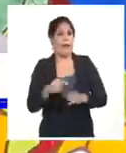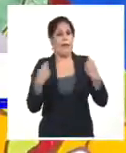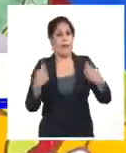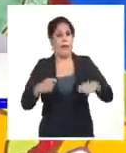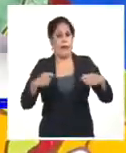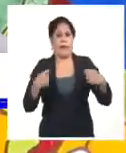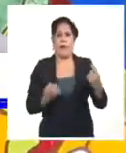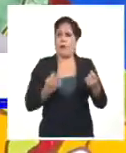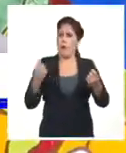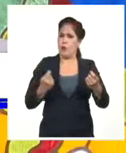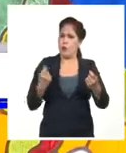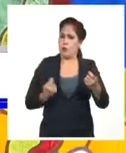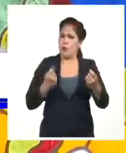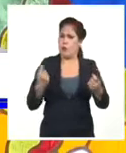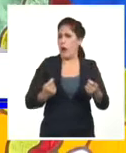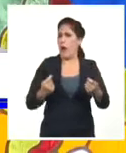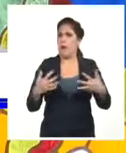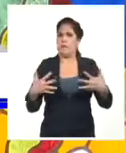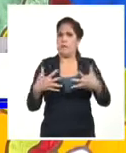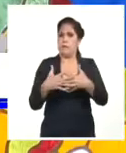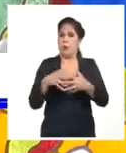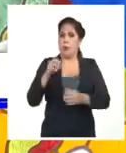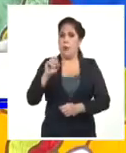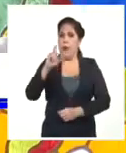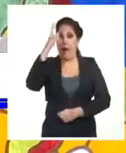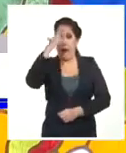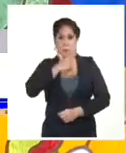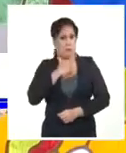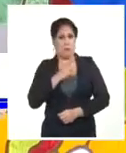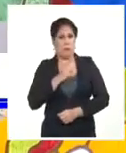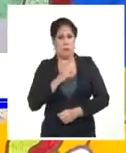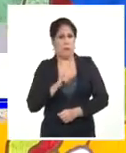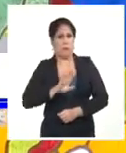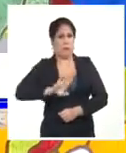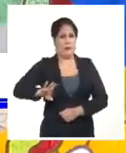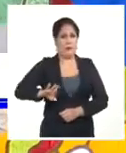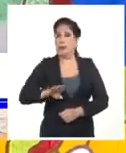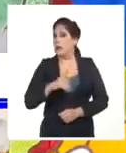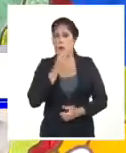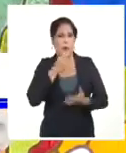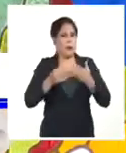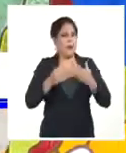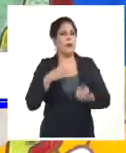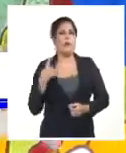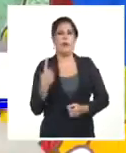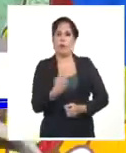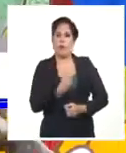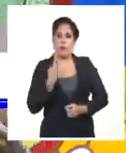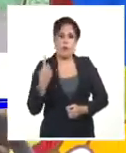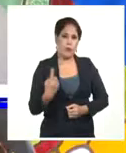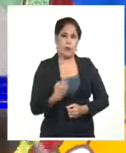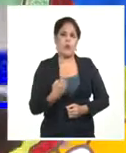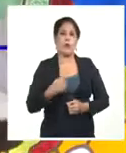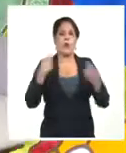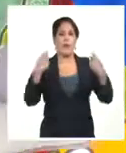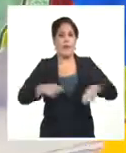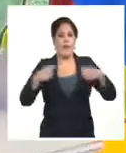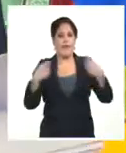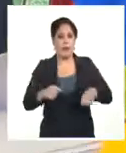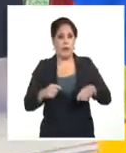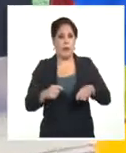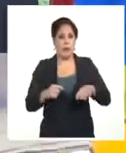descartarse la sustitución de la OEA por un organismo verdaderamente autónomo, no lacayo de